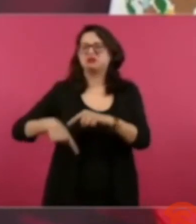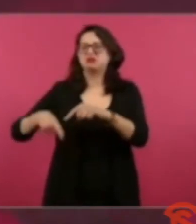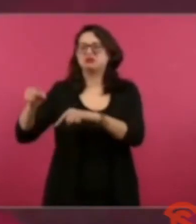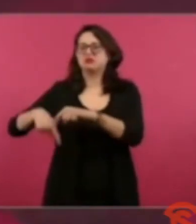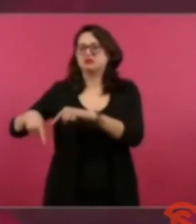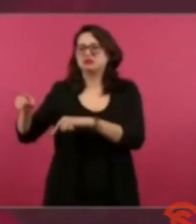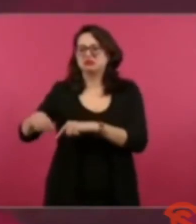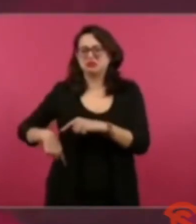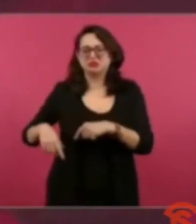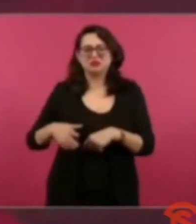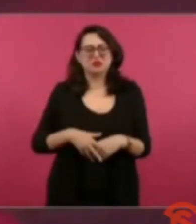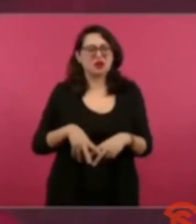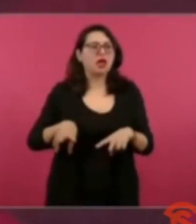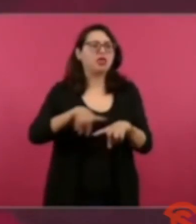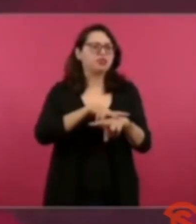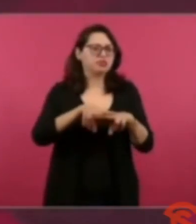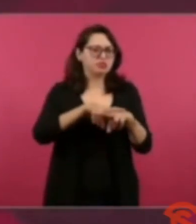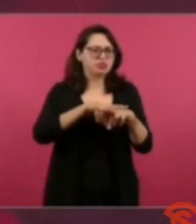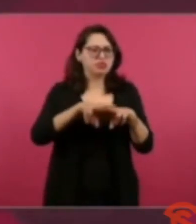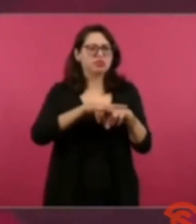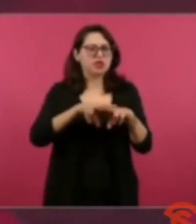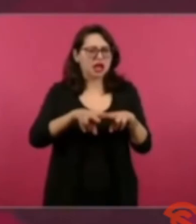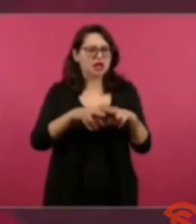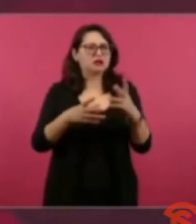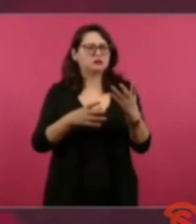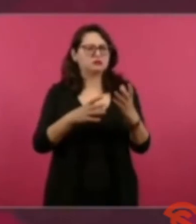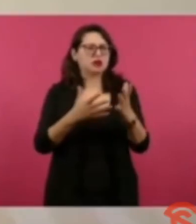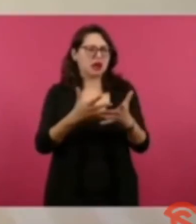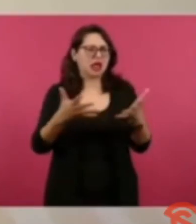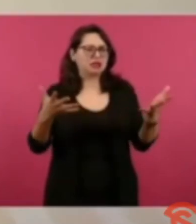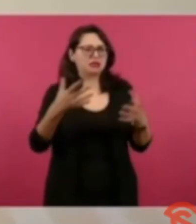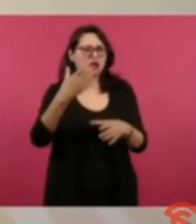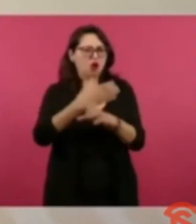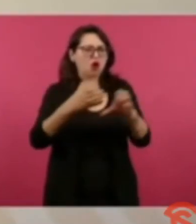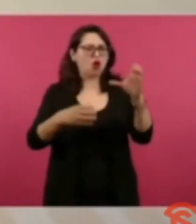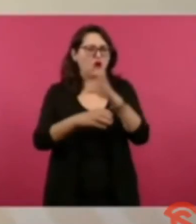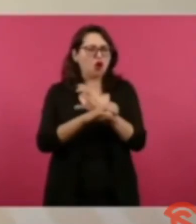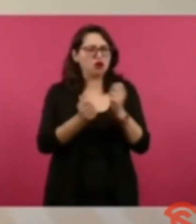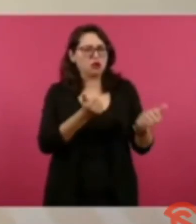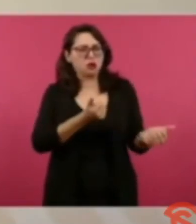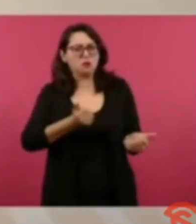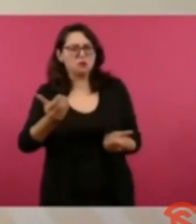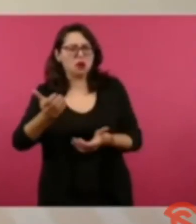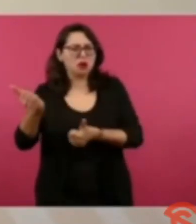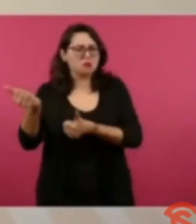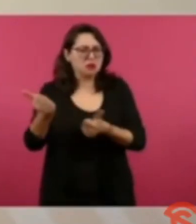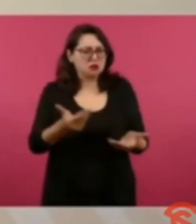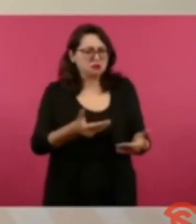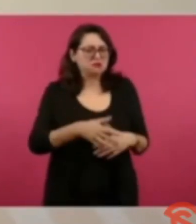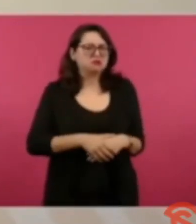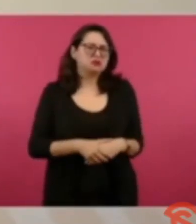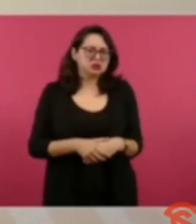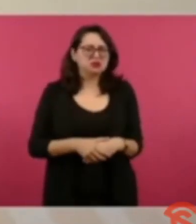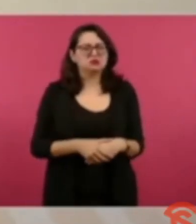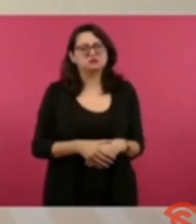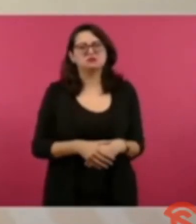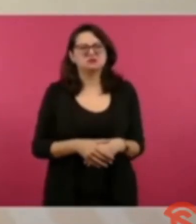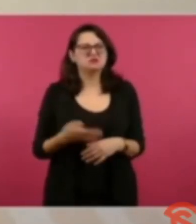empresas que se quedan en promedio con 10,000 kilómetros cada